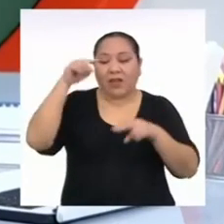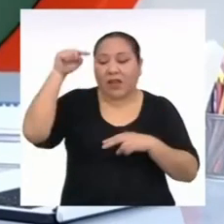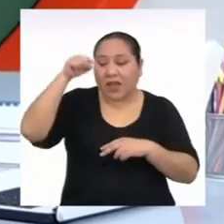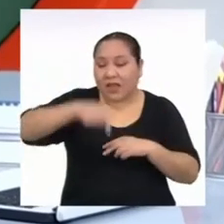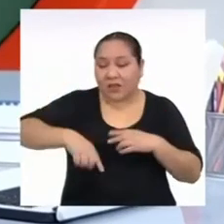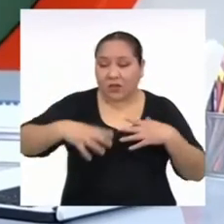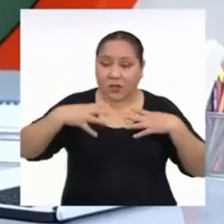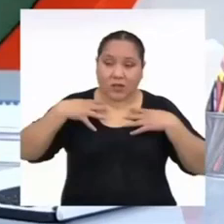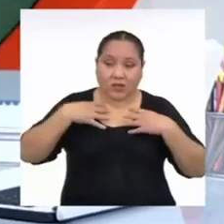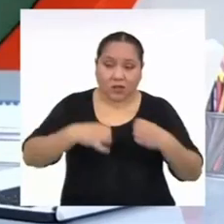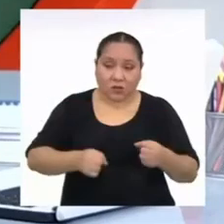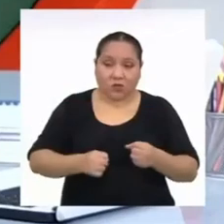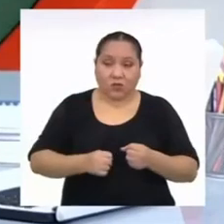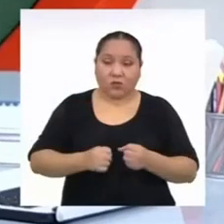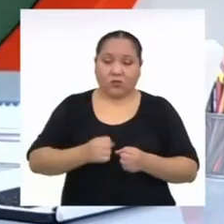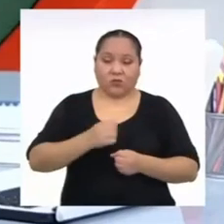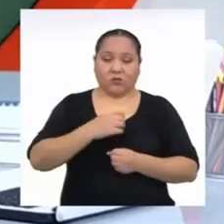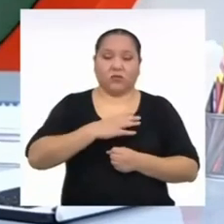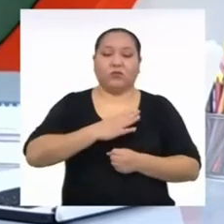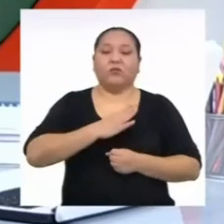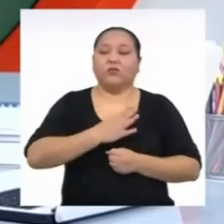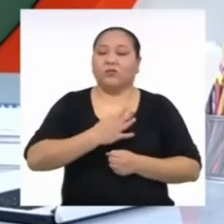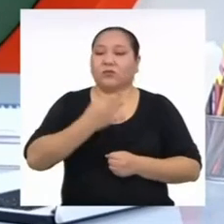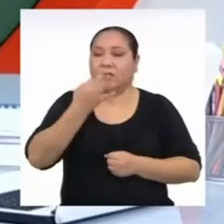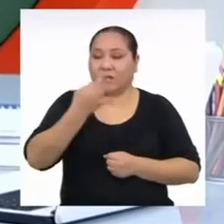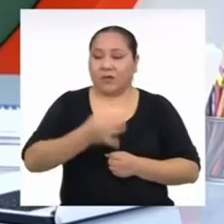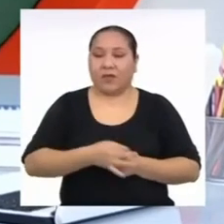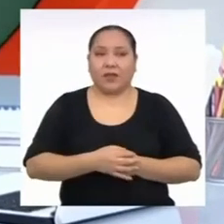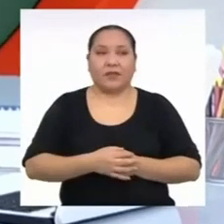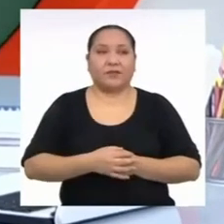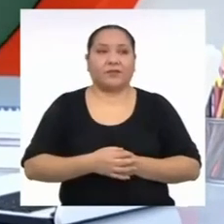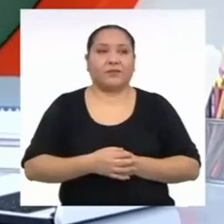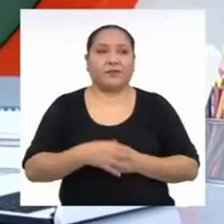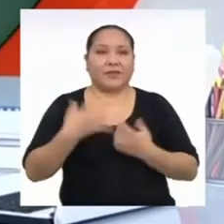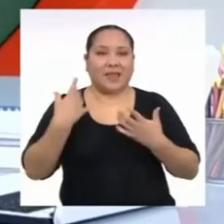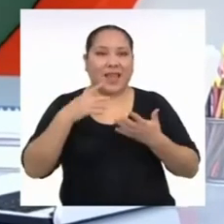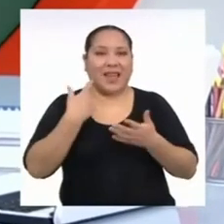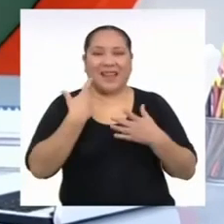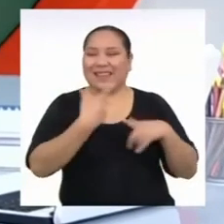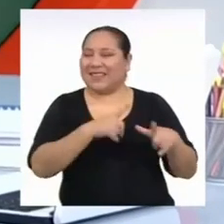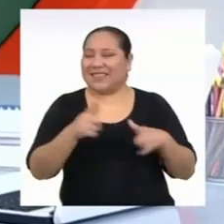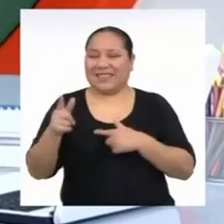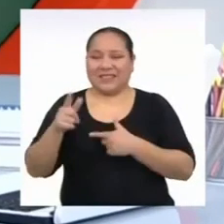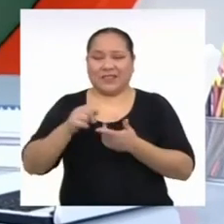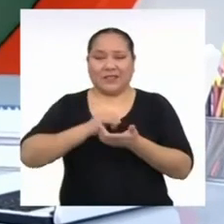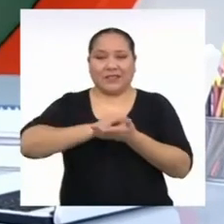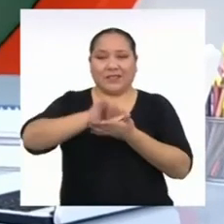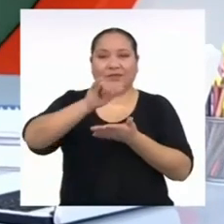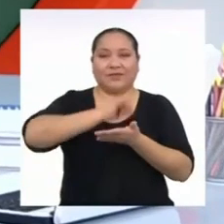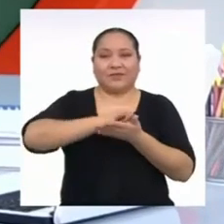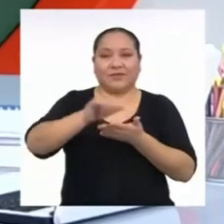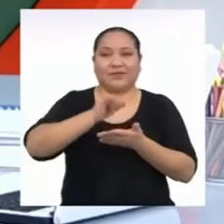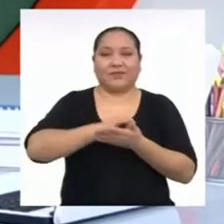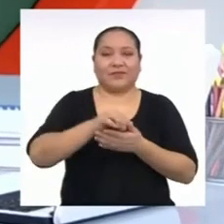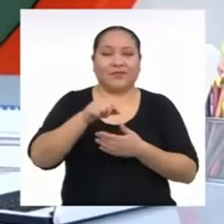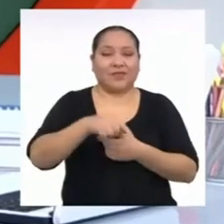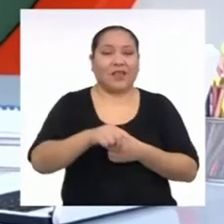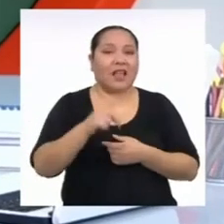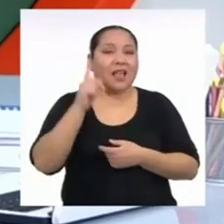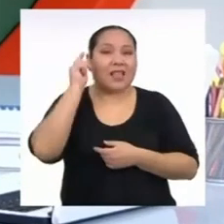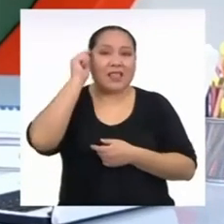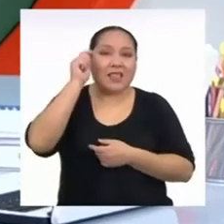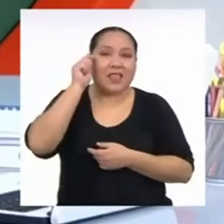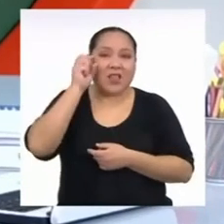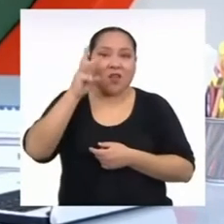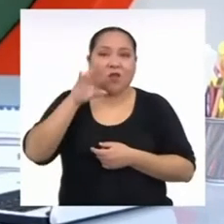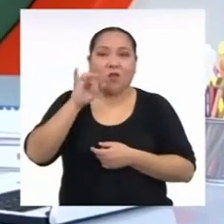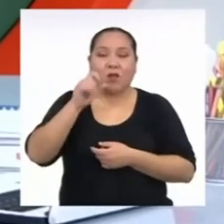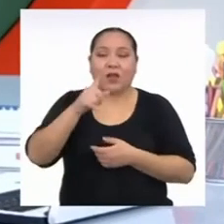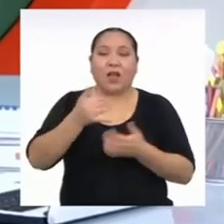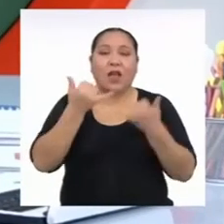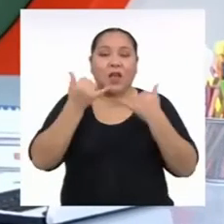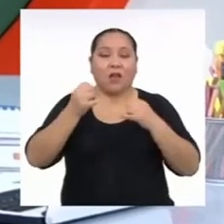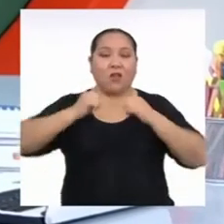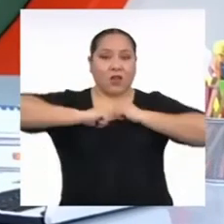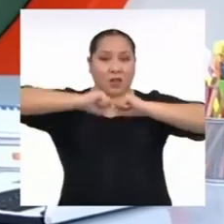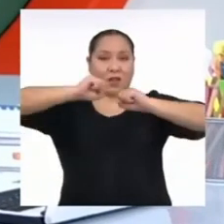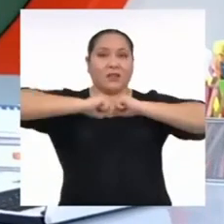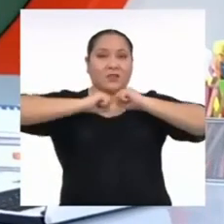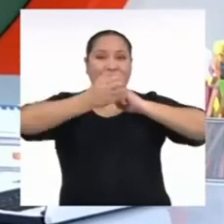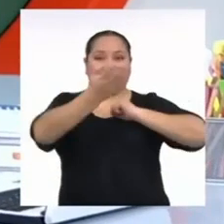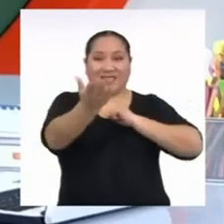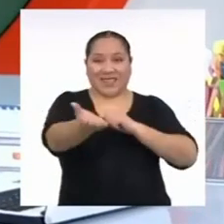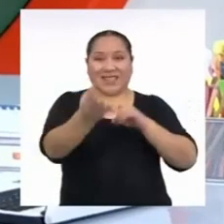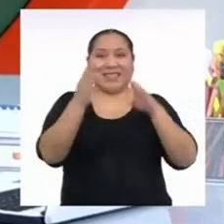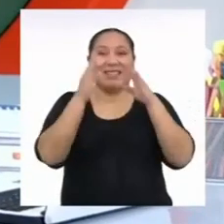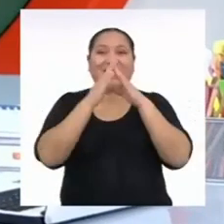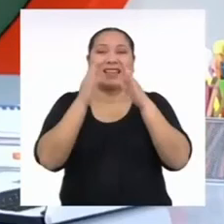serio. Y ya está. Ya le escribí al tío Willy. Ahora me pondré a hacer ejercicios. Y ustedes